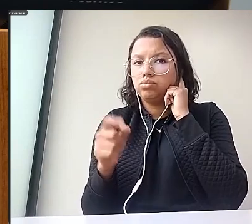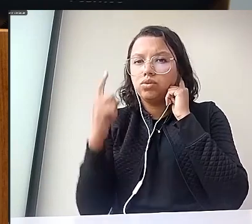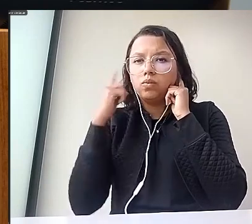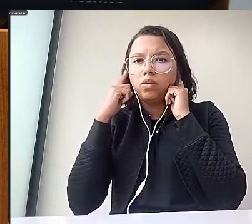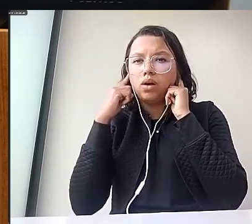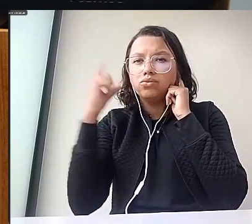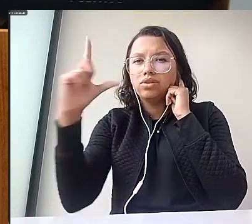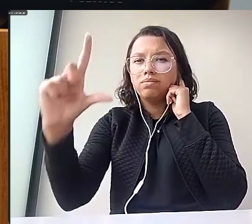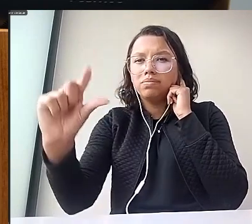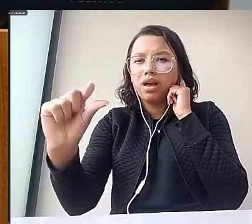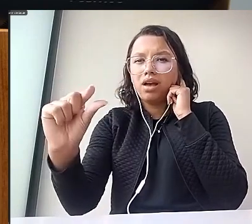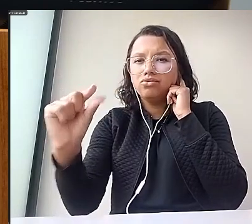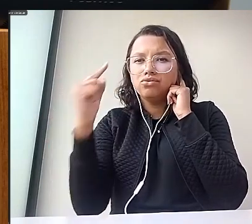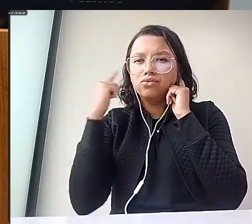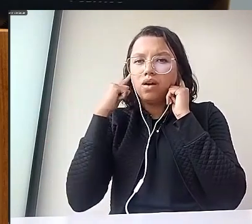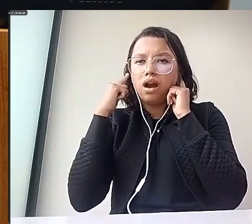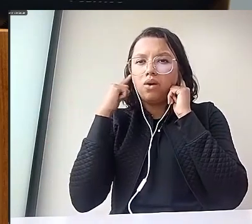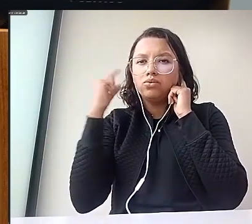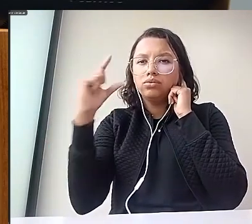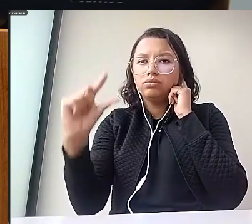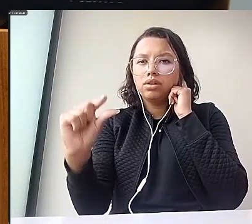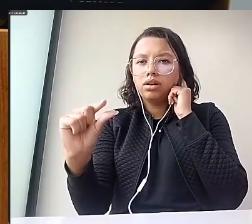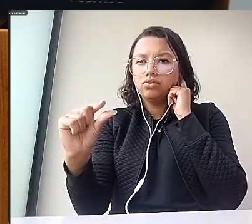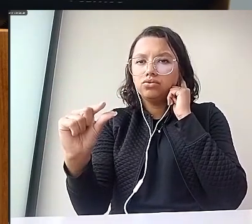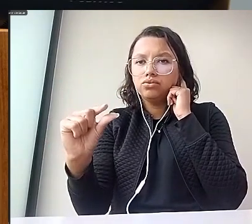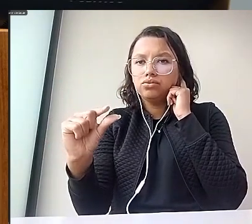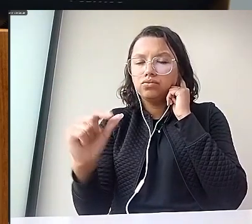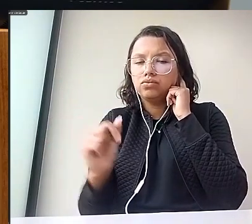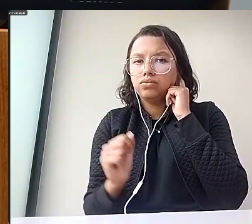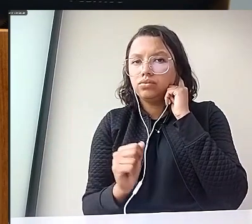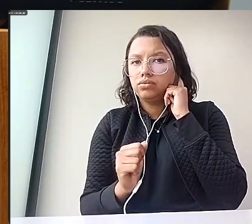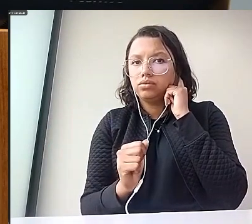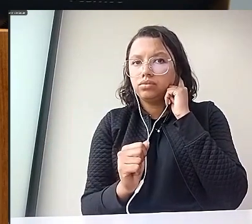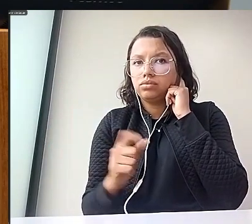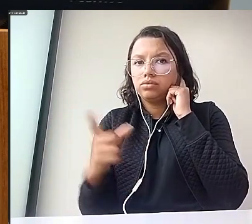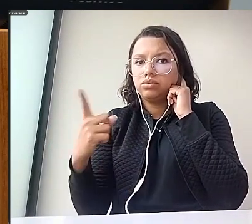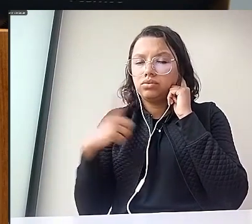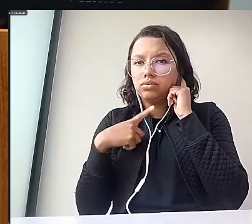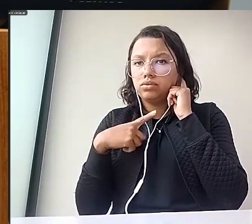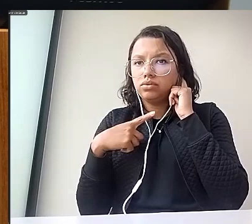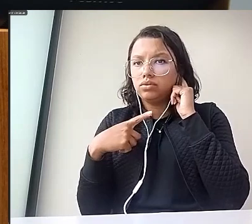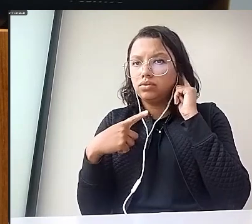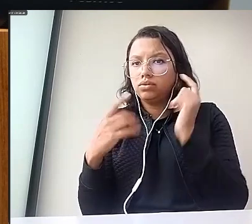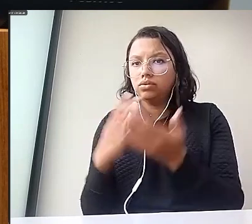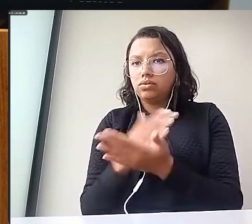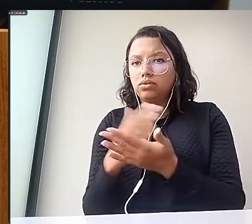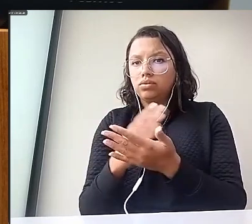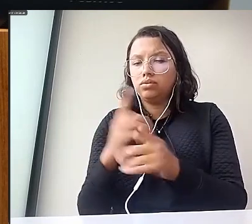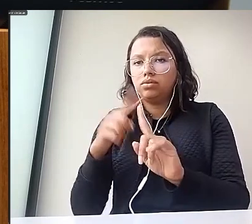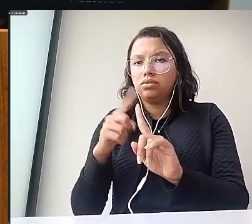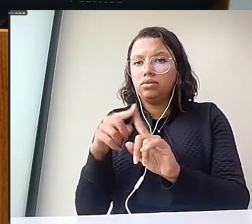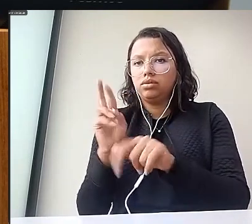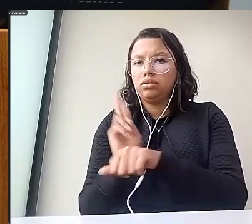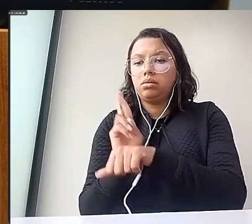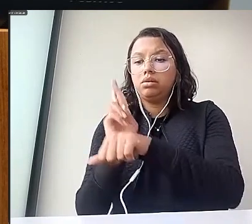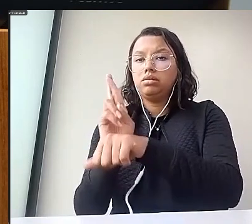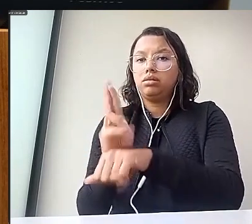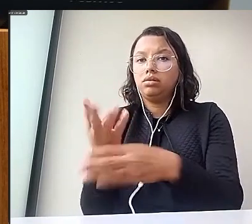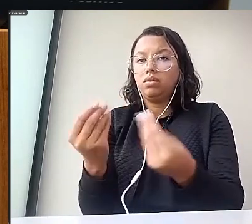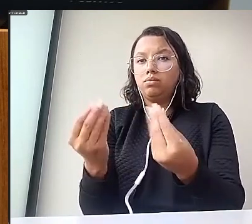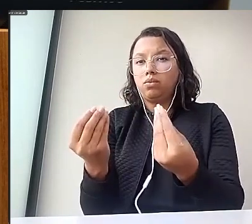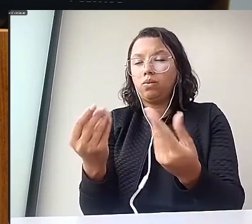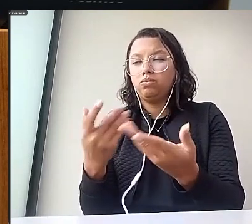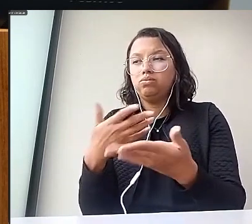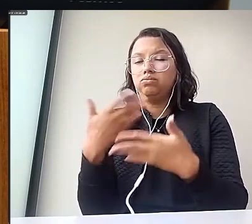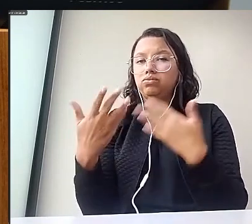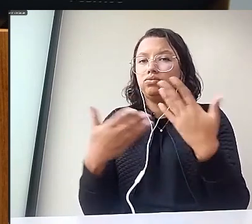en otros países como en España también, a un cierto protagonismo de los jueces, aunque